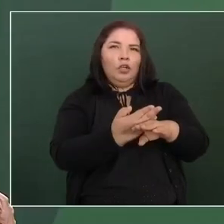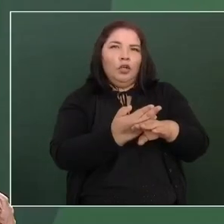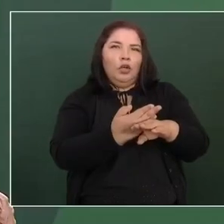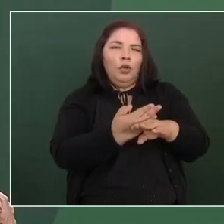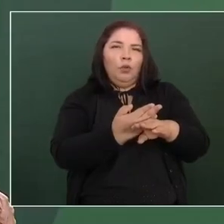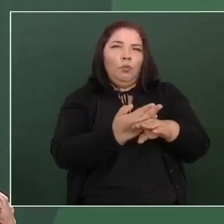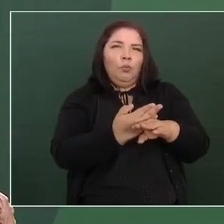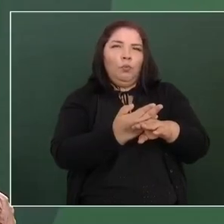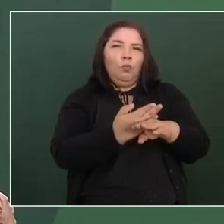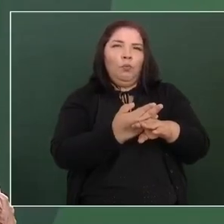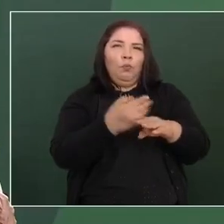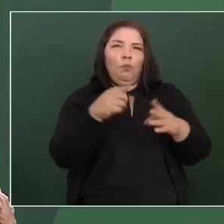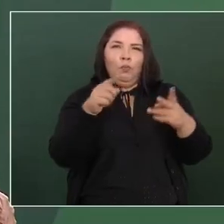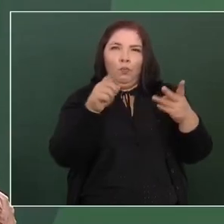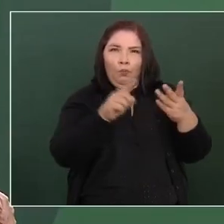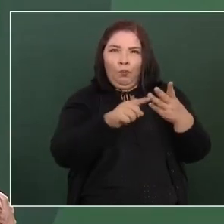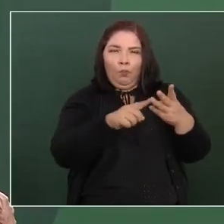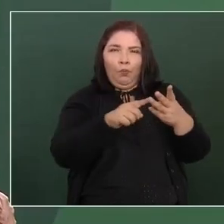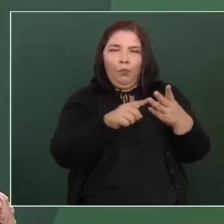Legislativo,